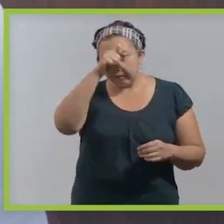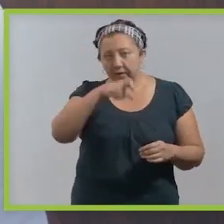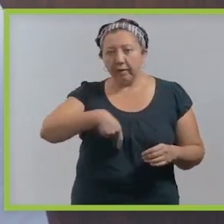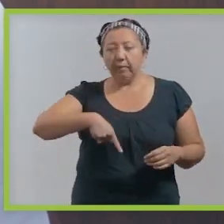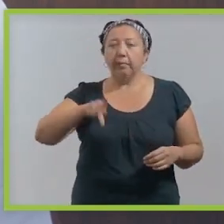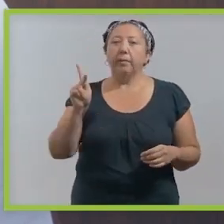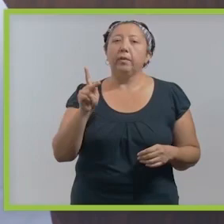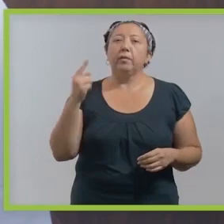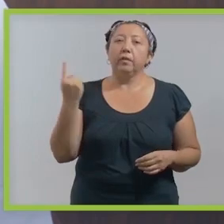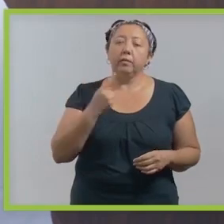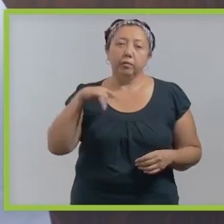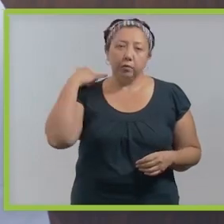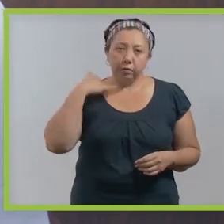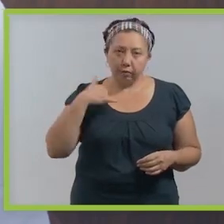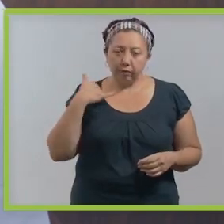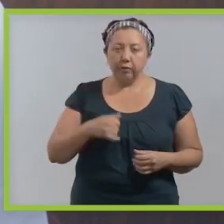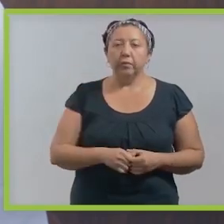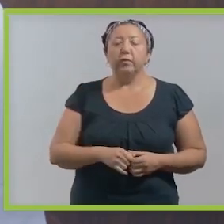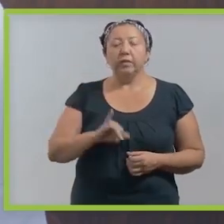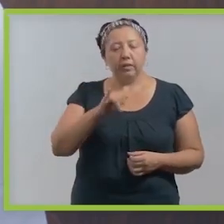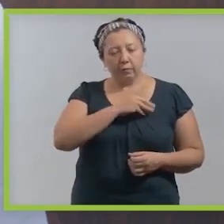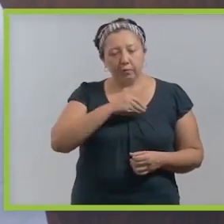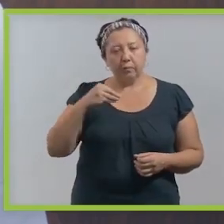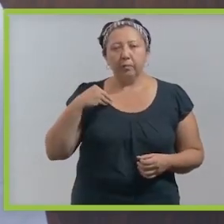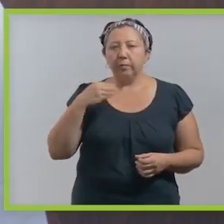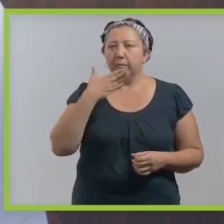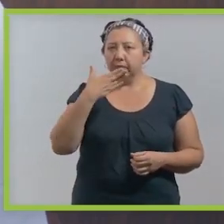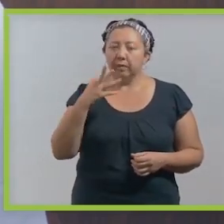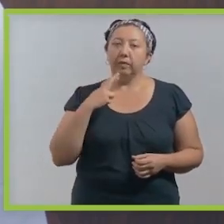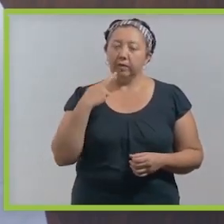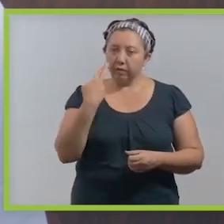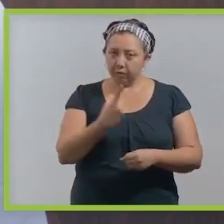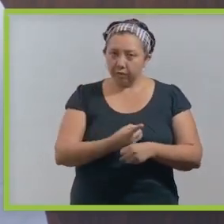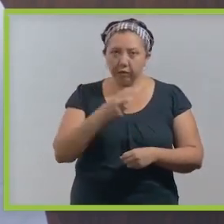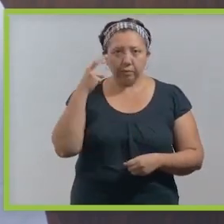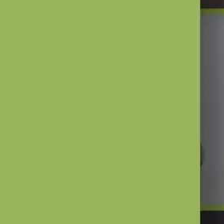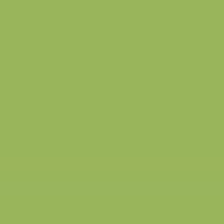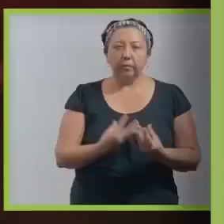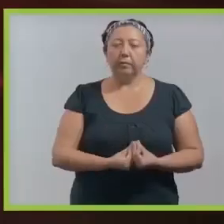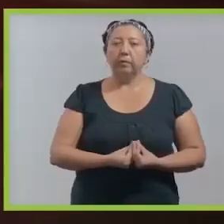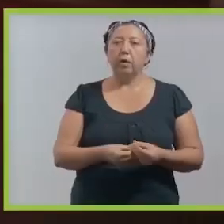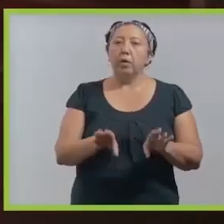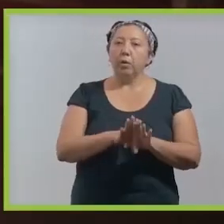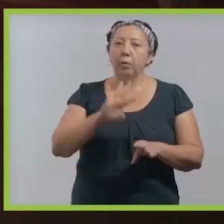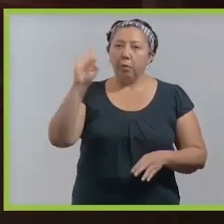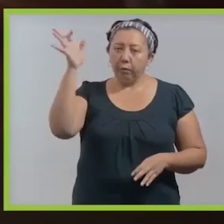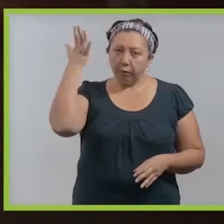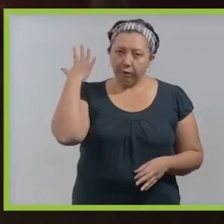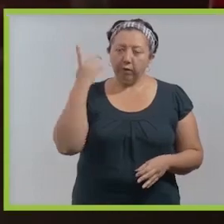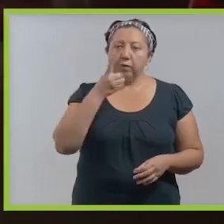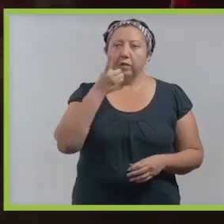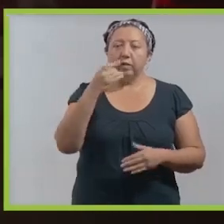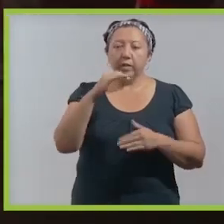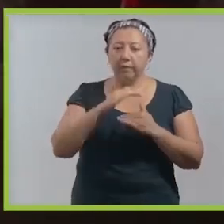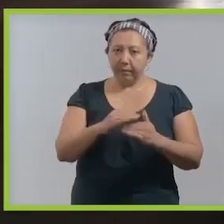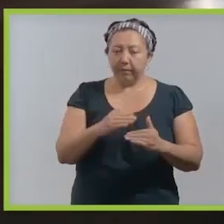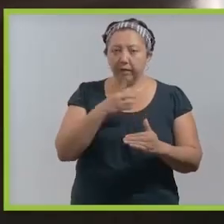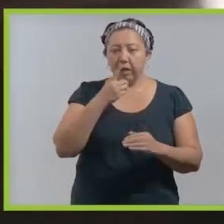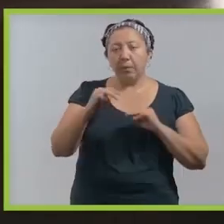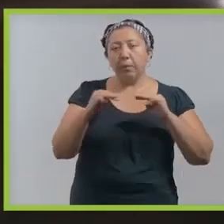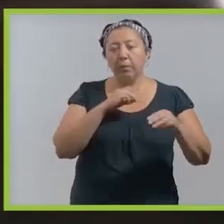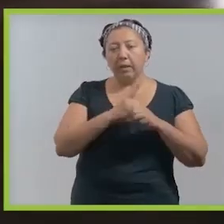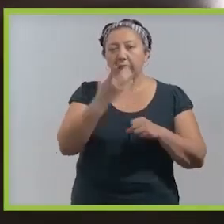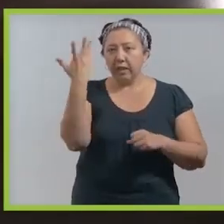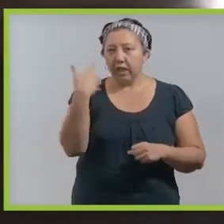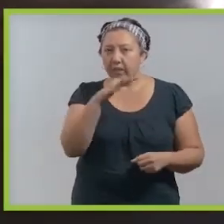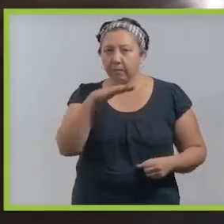difíciles, pero que afortunadamente los yucatecos la han cumplido muy bien y por eso los resultados que hoy estamos viendo, como fueron el tema de la restricción a la movilidad